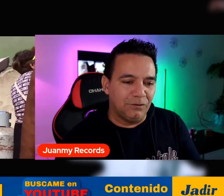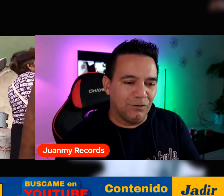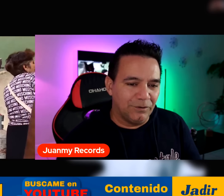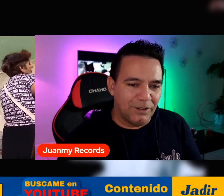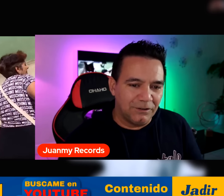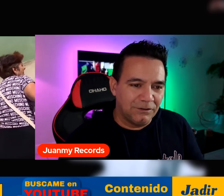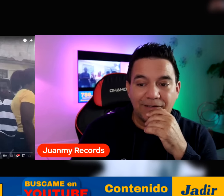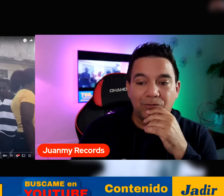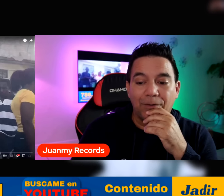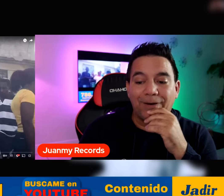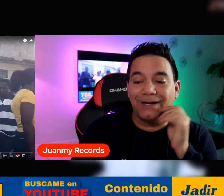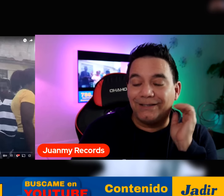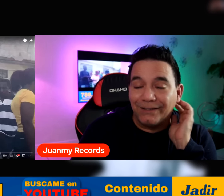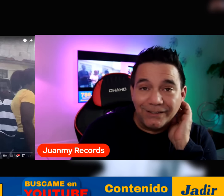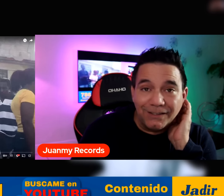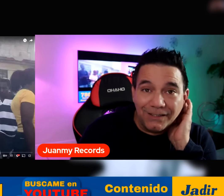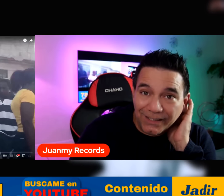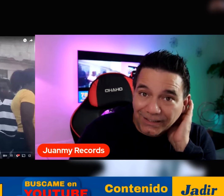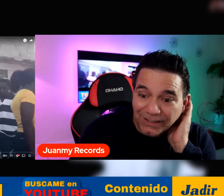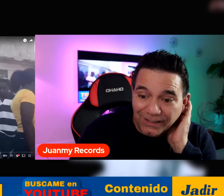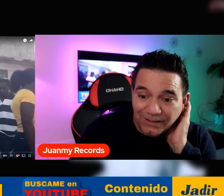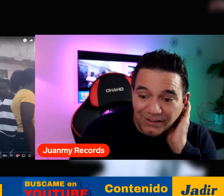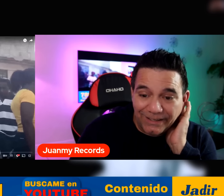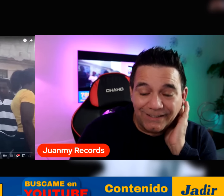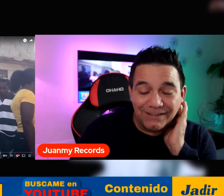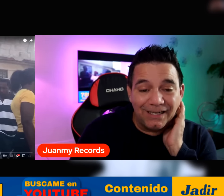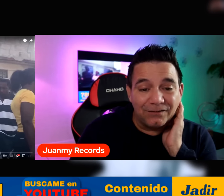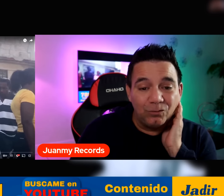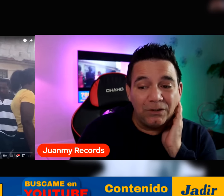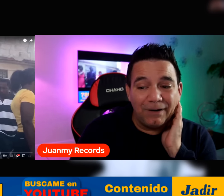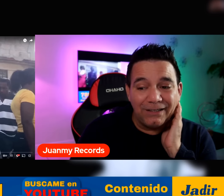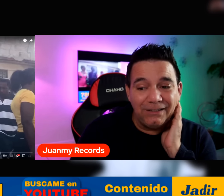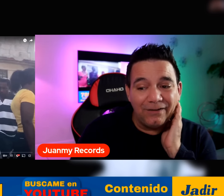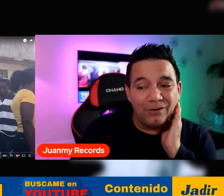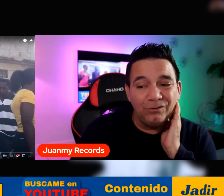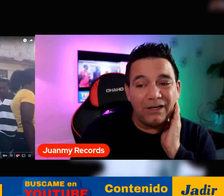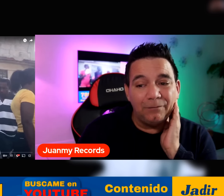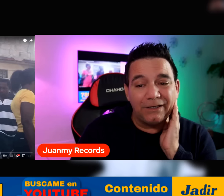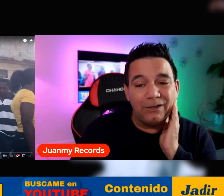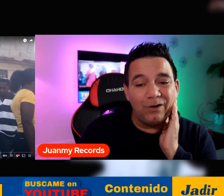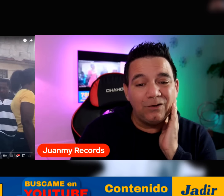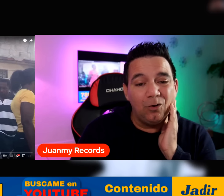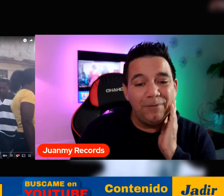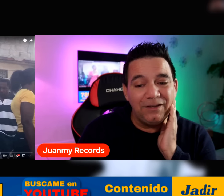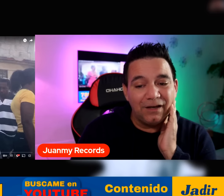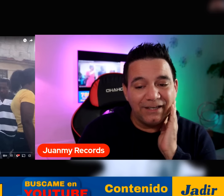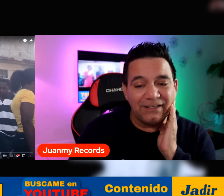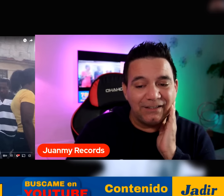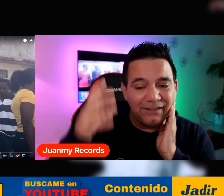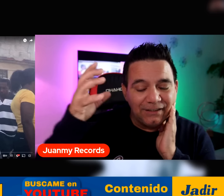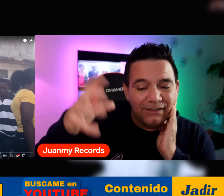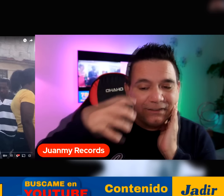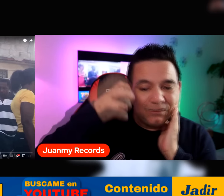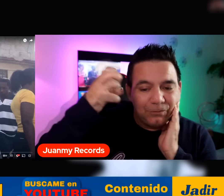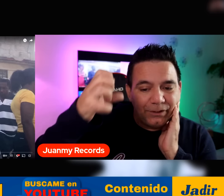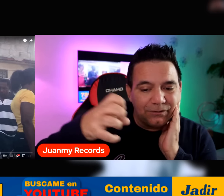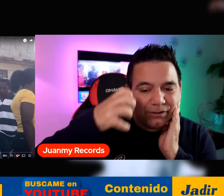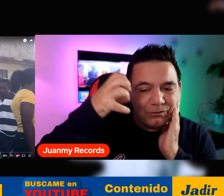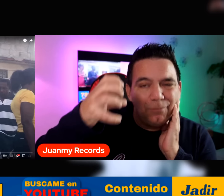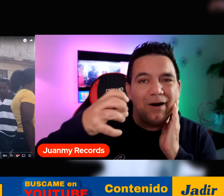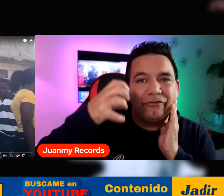inaudito de verdad Esto es para adquirir el gas tú te imaginas de contra que no hay comida es que